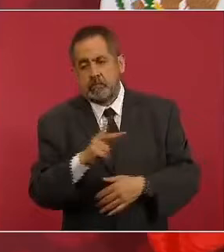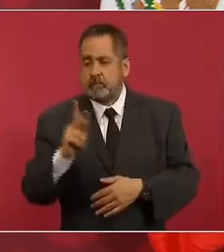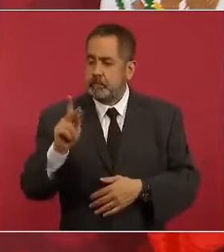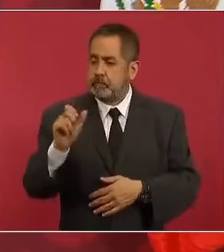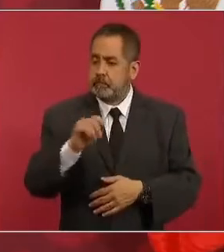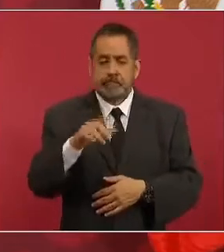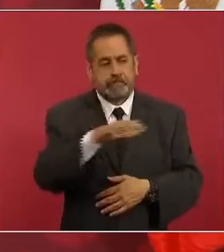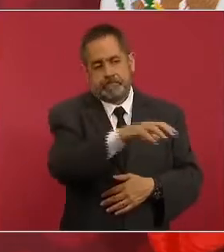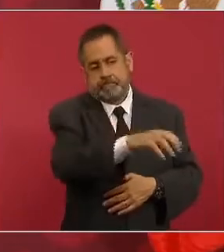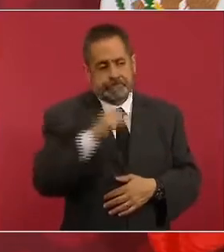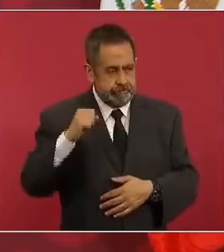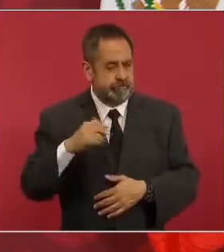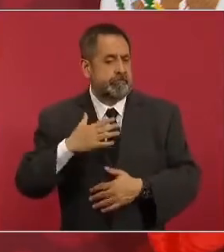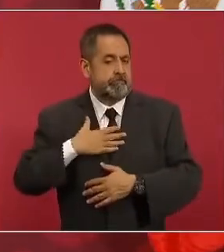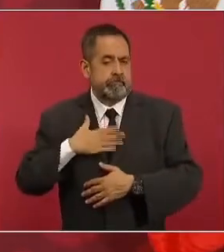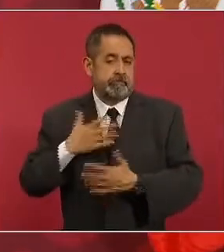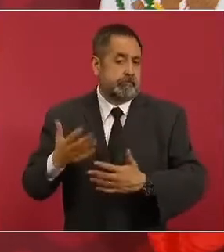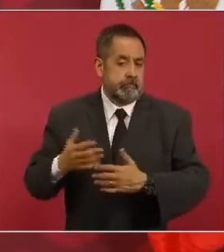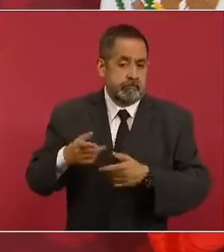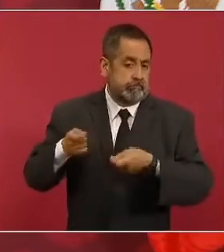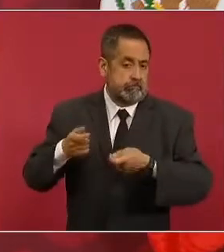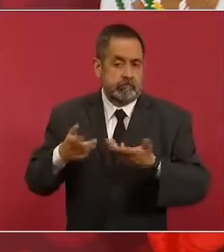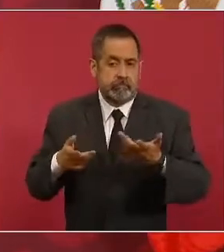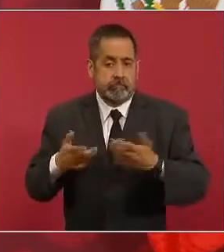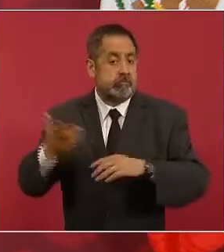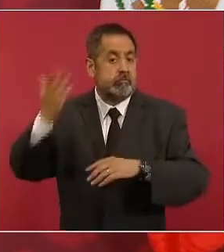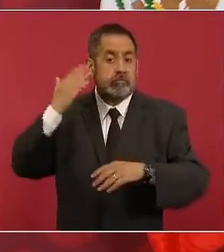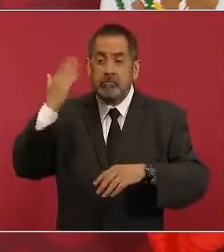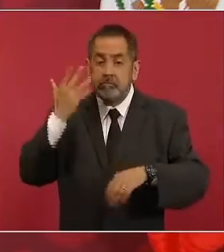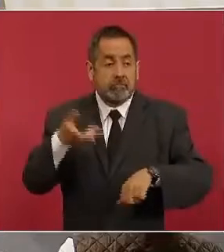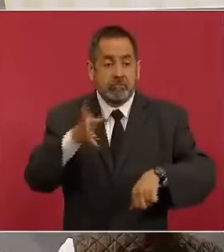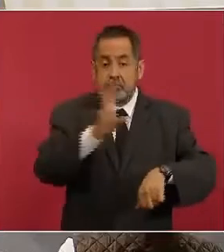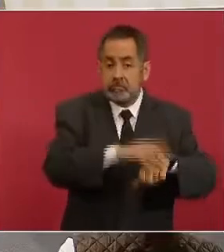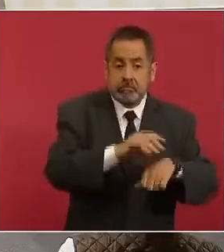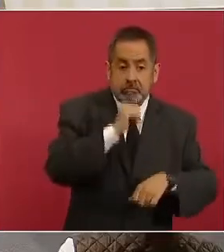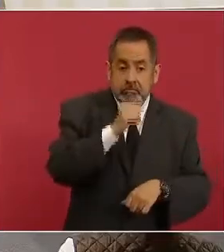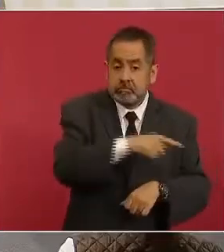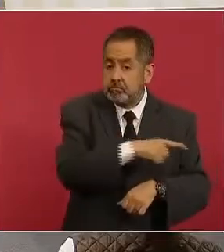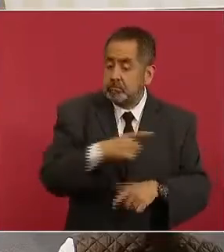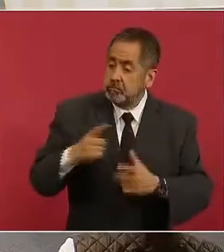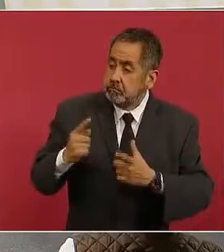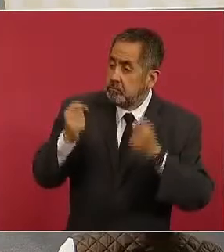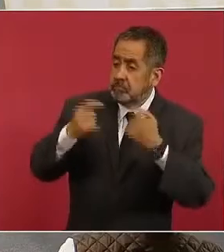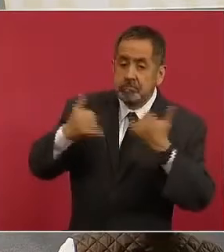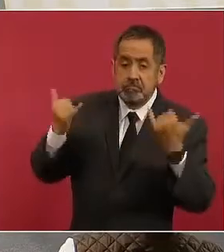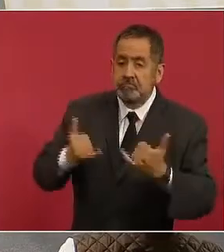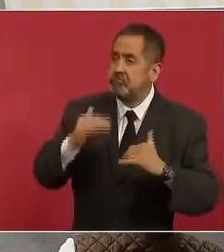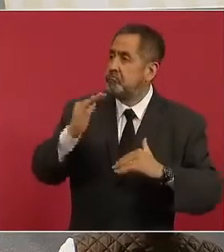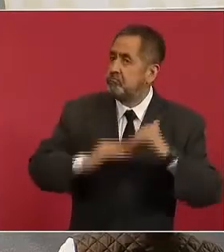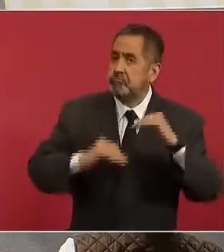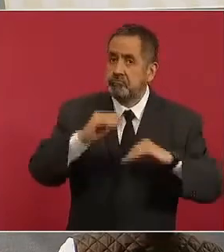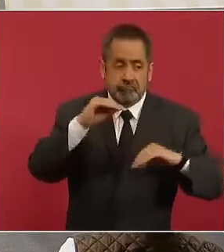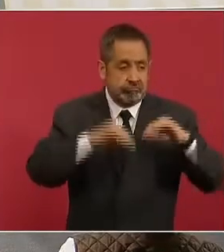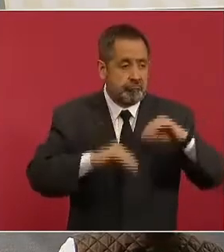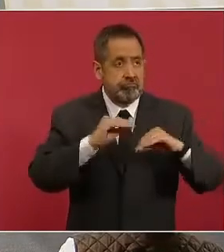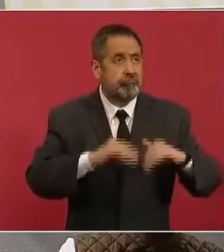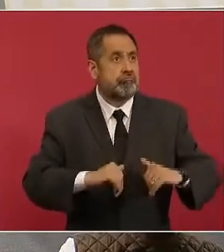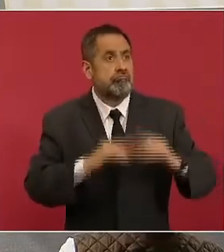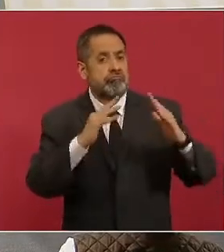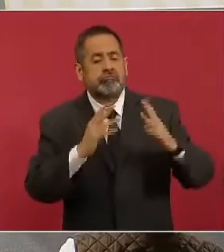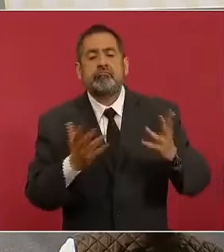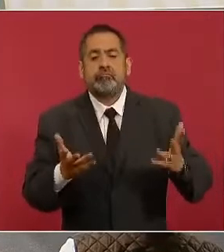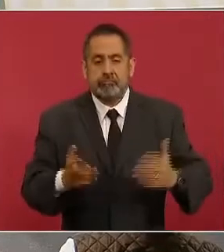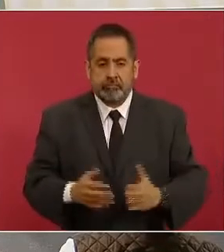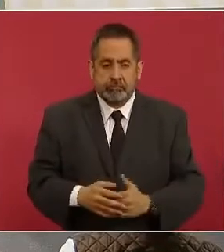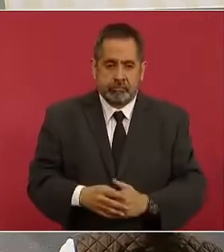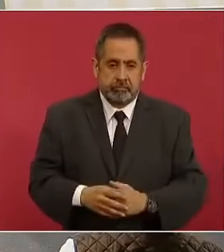porque no se les otorgó ningún permiso, y aún así las construyeron.